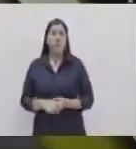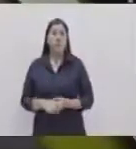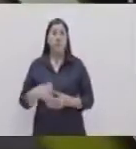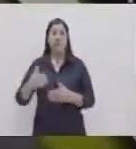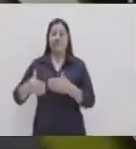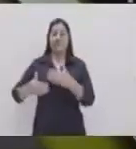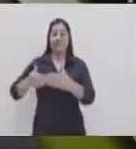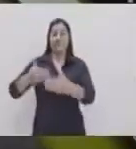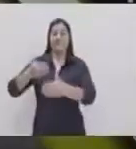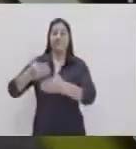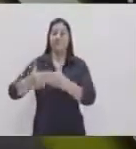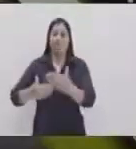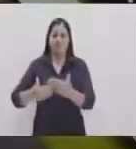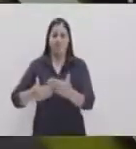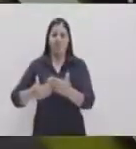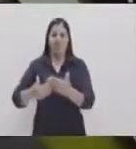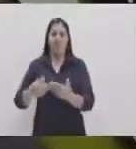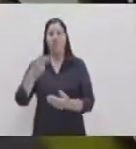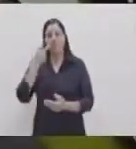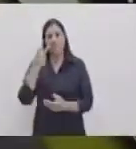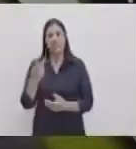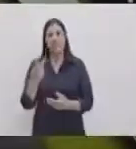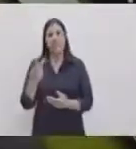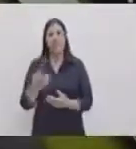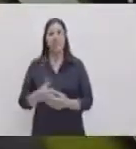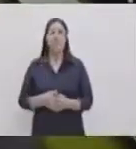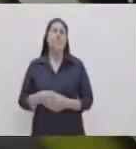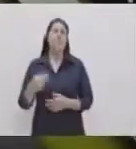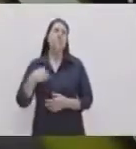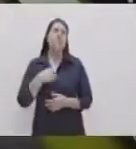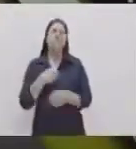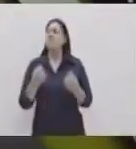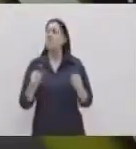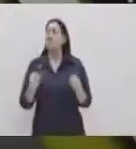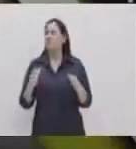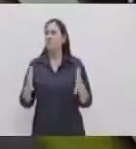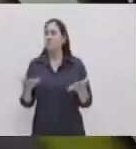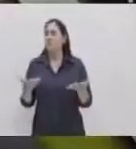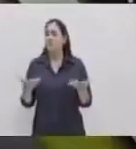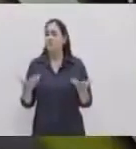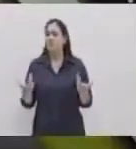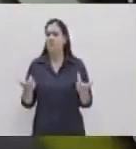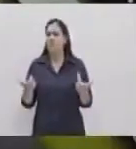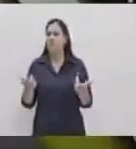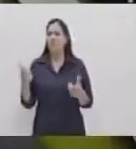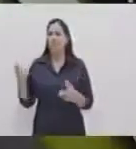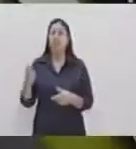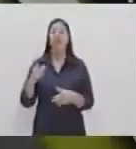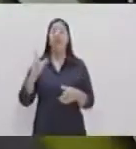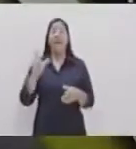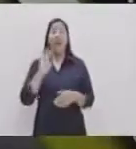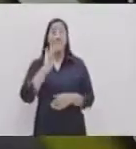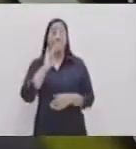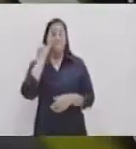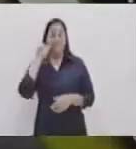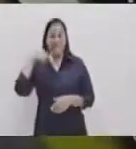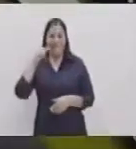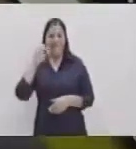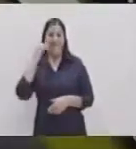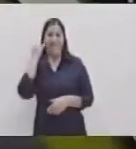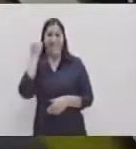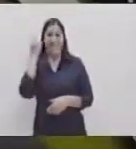el seguimiento, ¿verdad?, de lo que es la nomenclatura química, vamos a hacer uso entonces de los compuestos binarios que ya